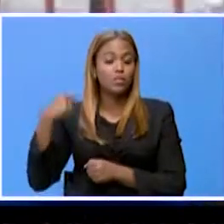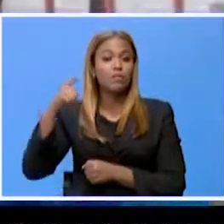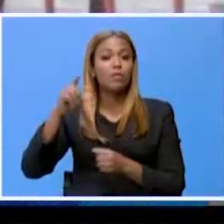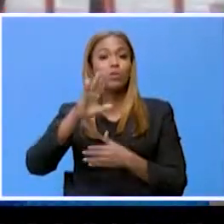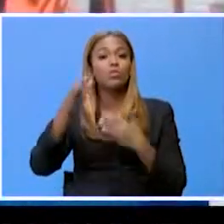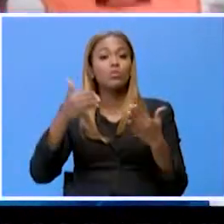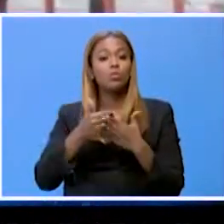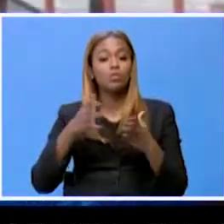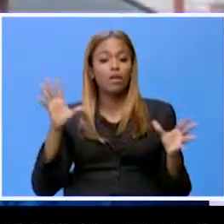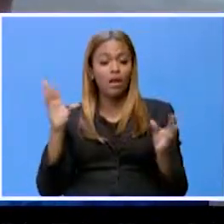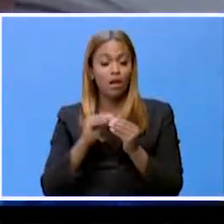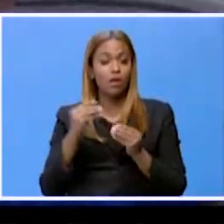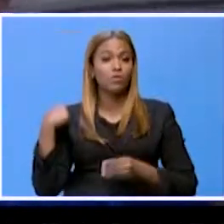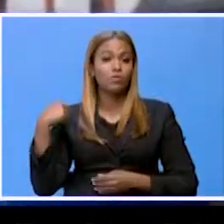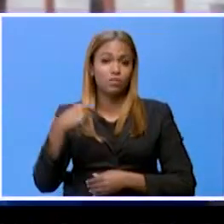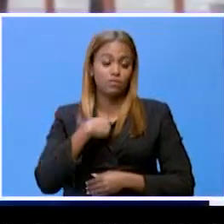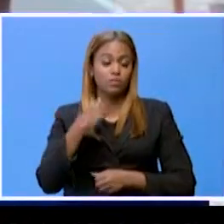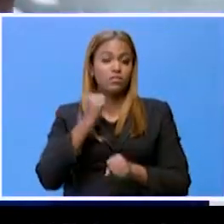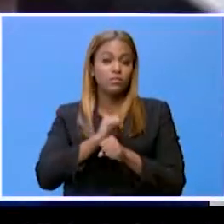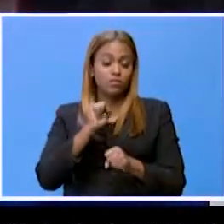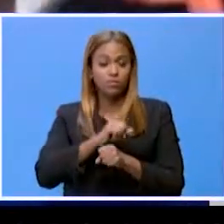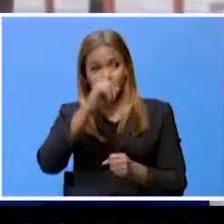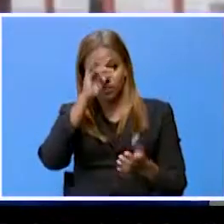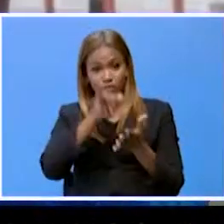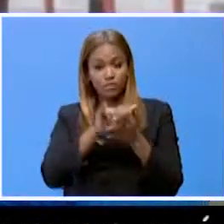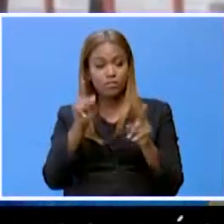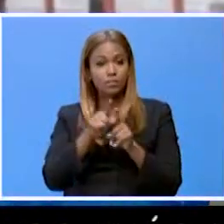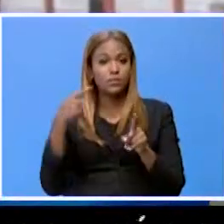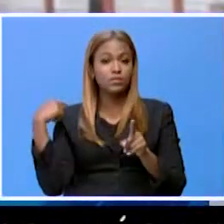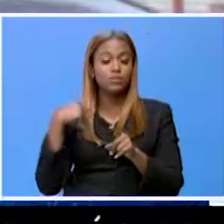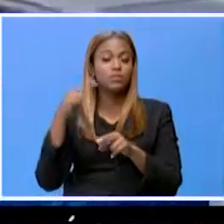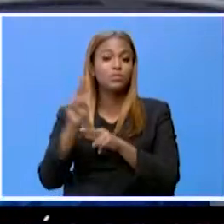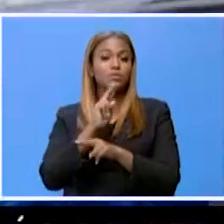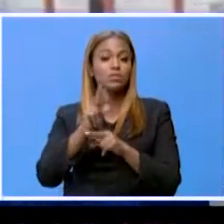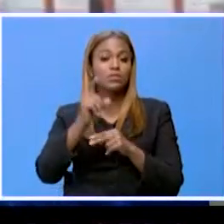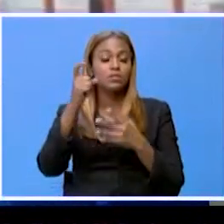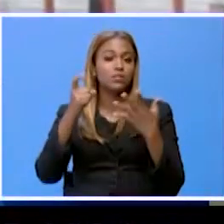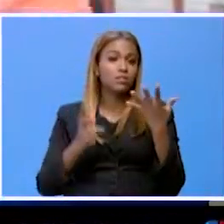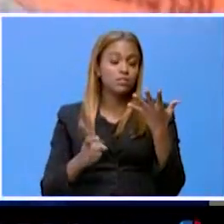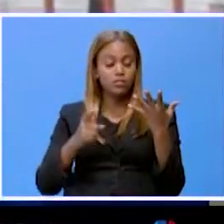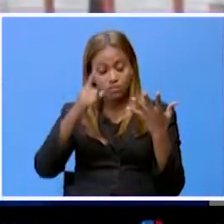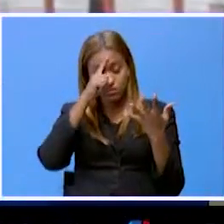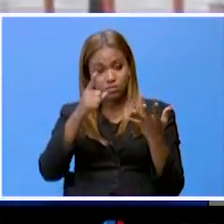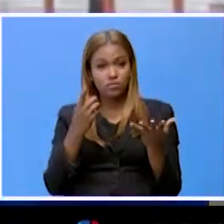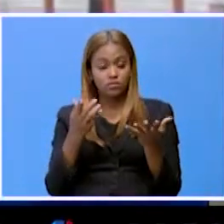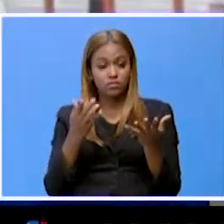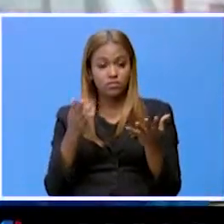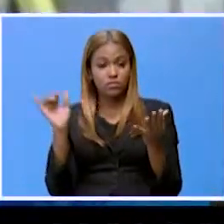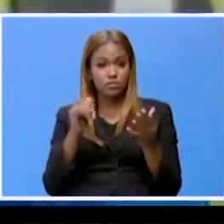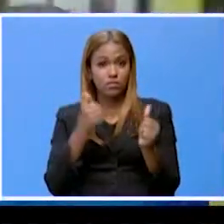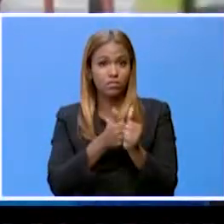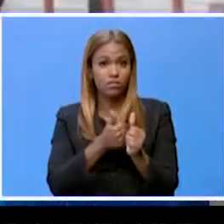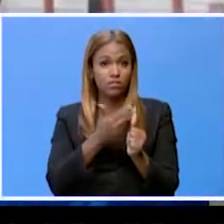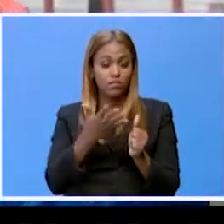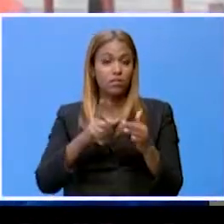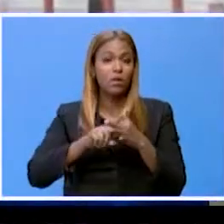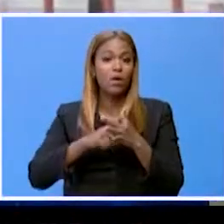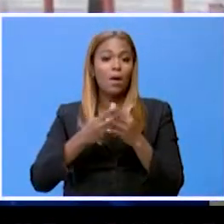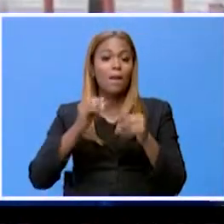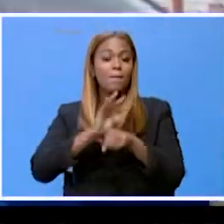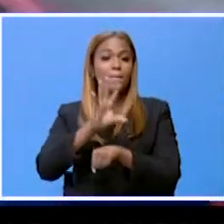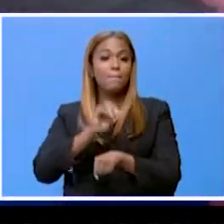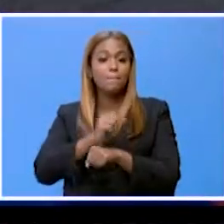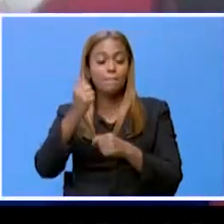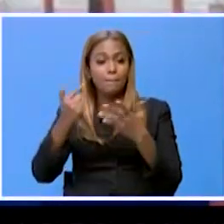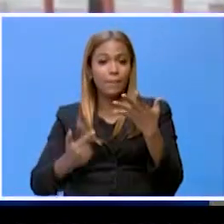todos poner de nuestra parte. Por eso también estamos utilizando figuras inanimadas como esta, con mensajes y